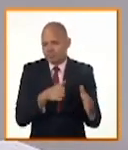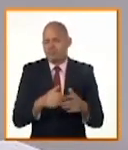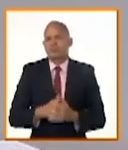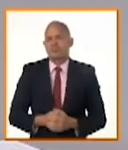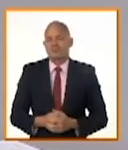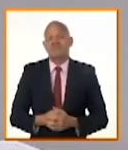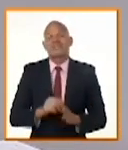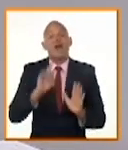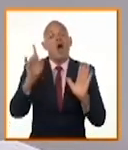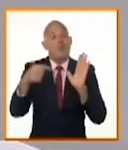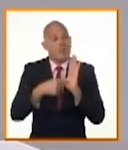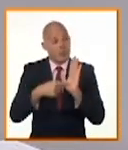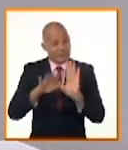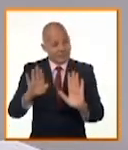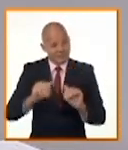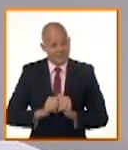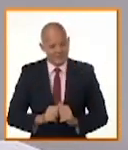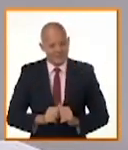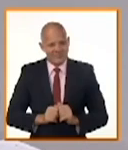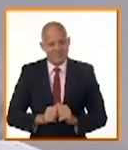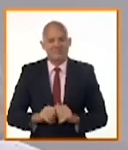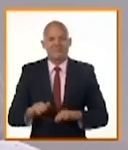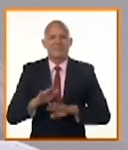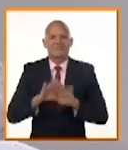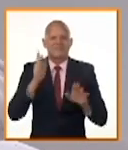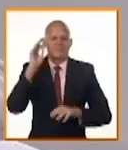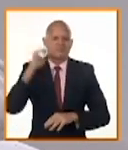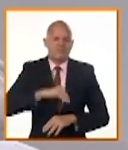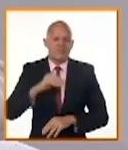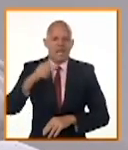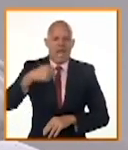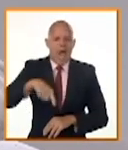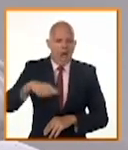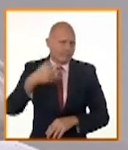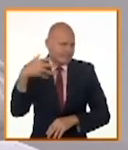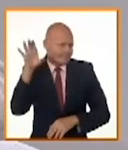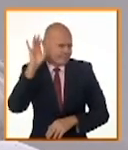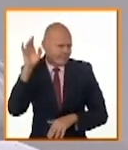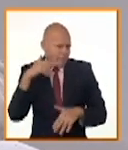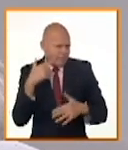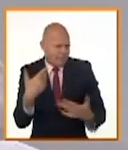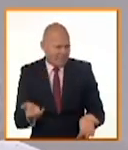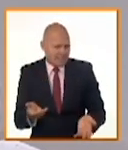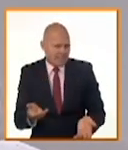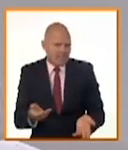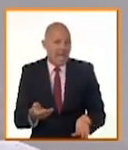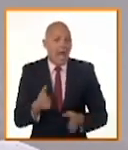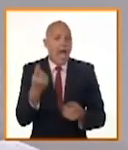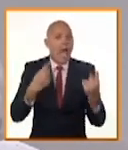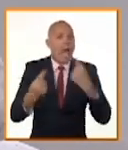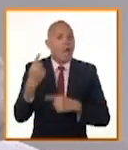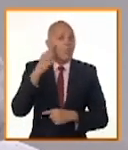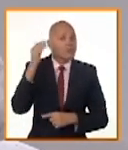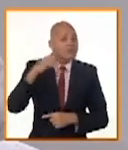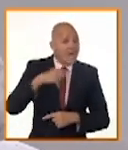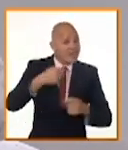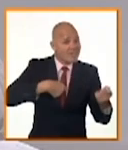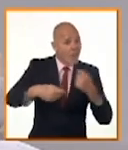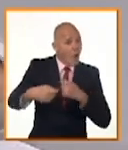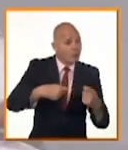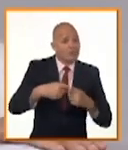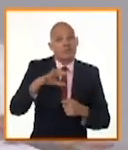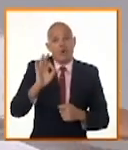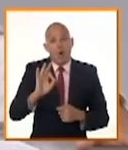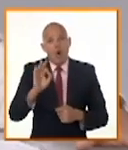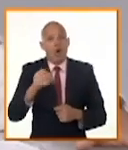pidiendo a esa población un por ciento por el pago cuando se realiza por esto por estos canales por estos canales y eso va en contra de lo que